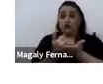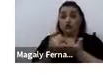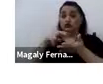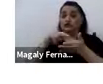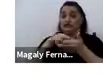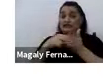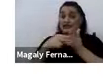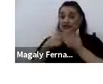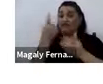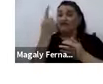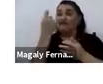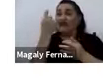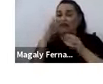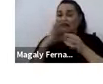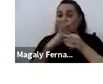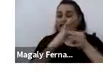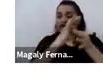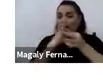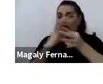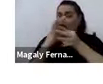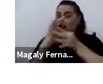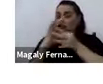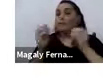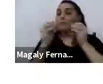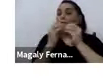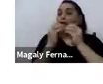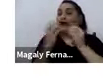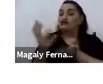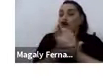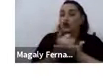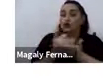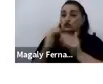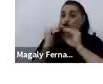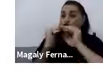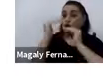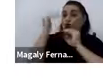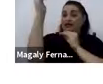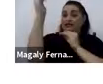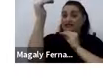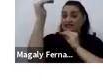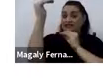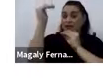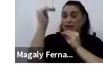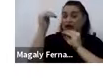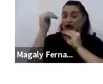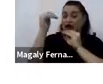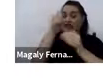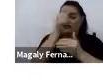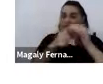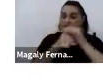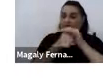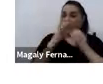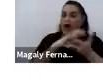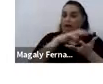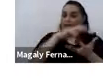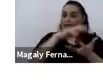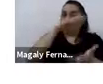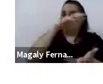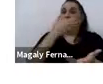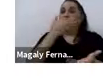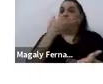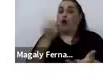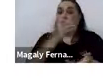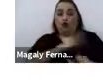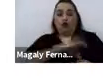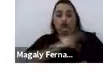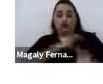esta falta de relación entre más recursos por encima de un umbral que llamamos de acaparamiento y mejor condiciones de vida, incluso